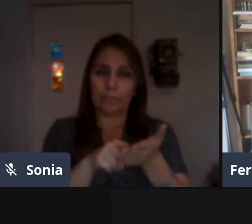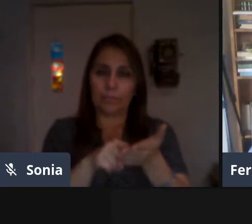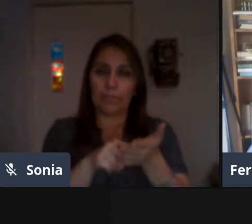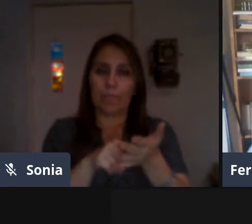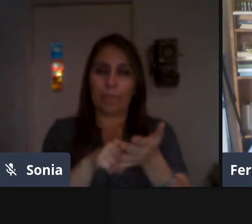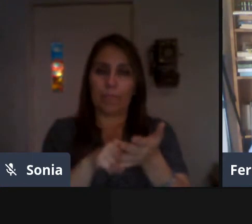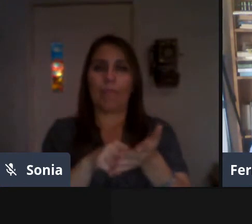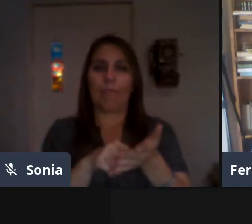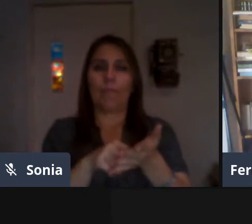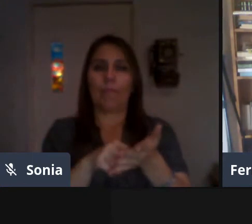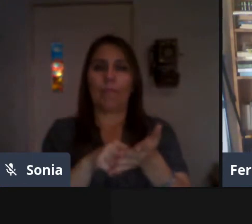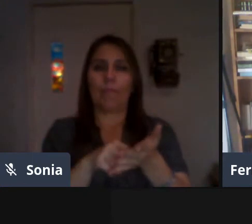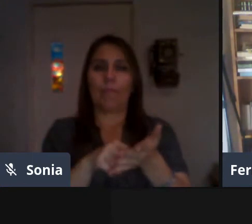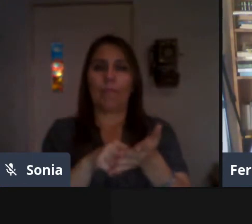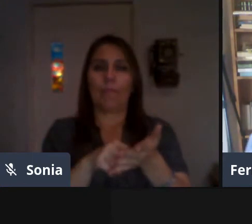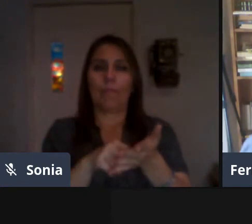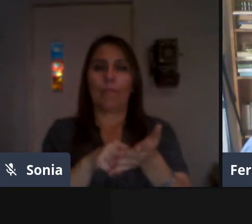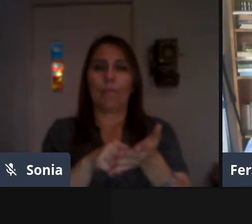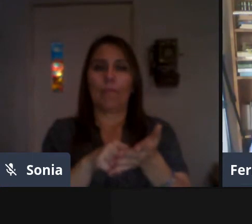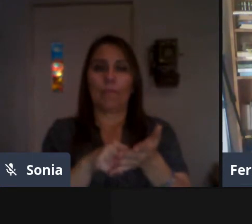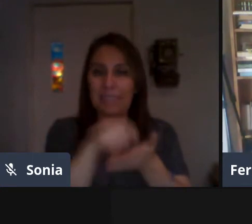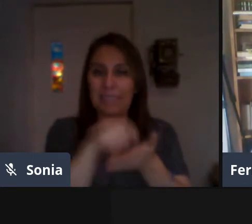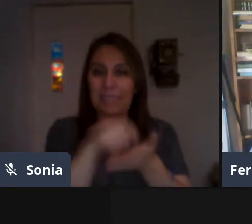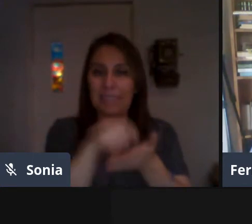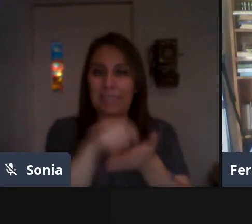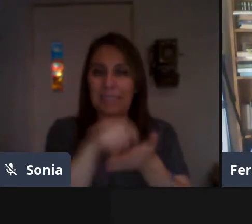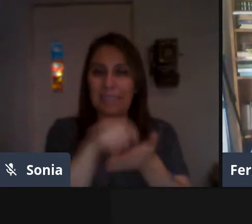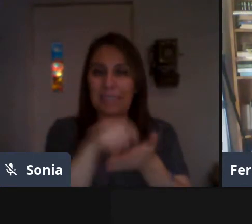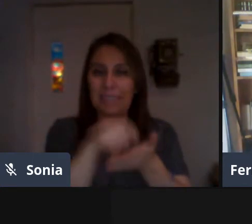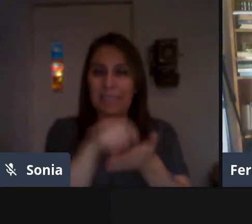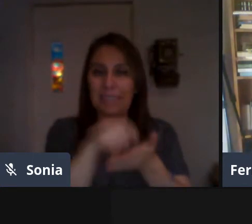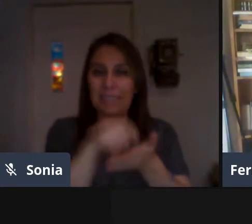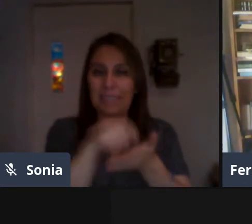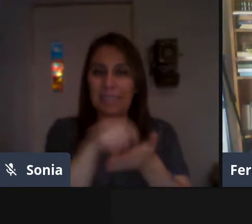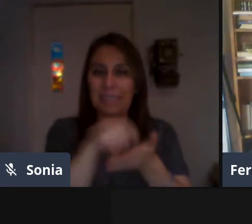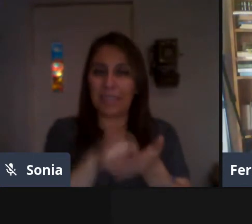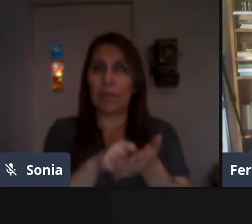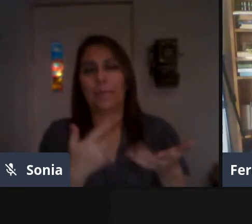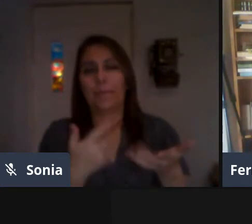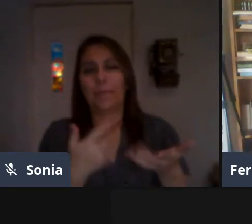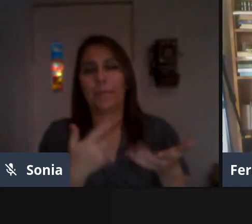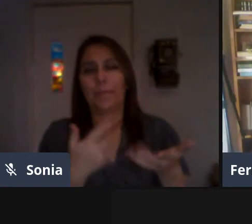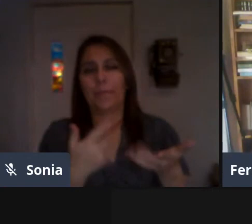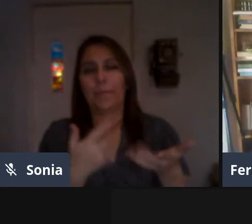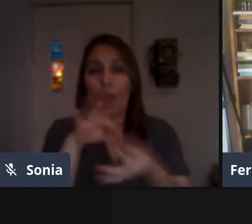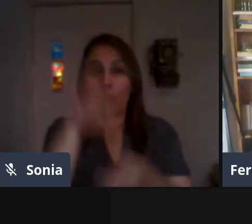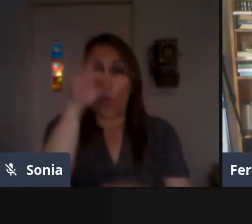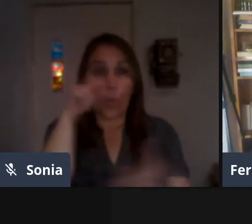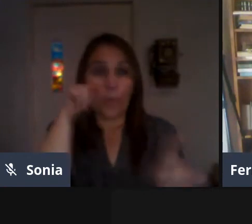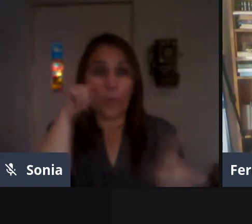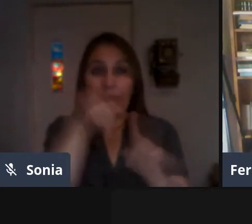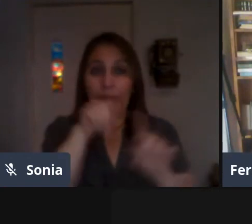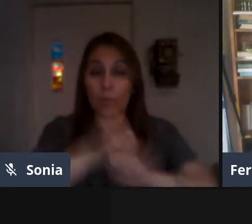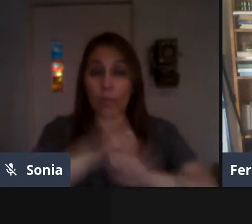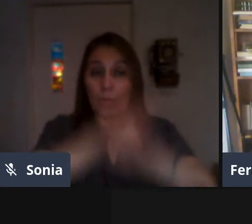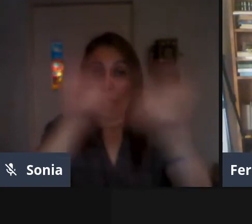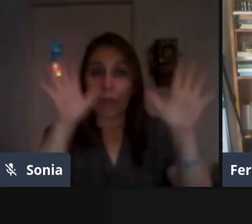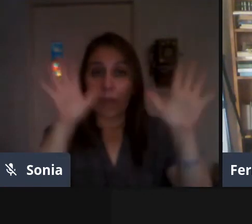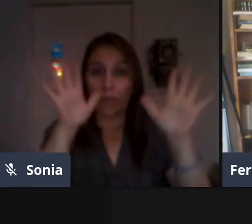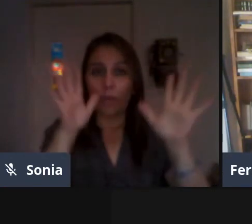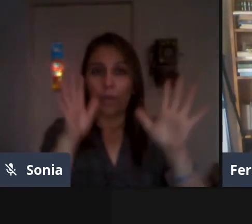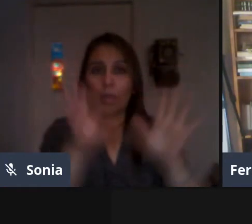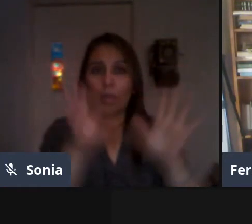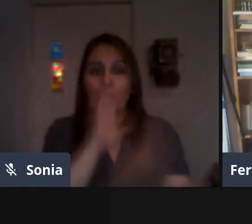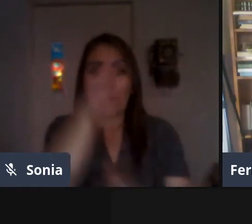yo no puedo decir que hay una intención muy clara mía de que me metí la cosa para